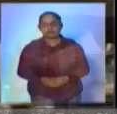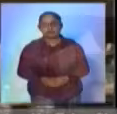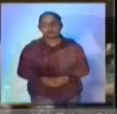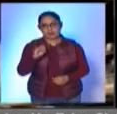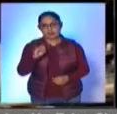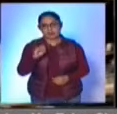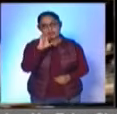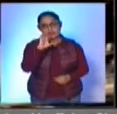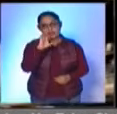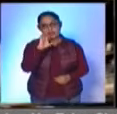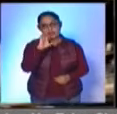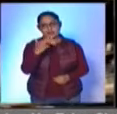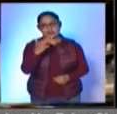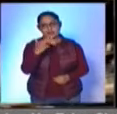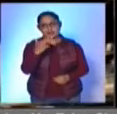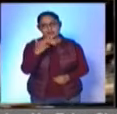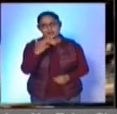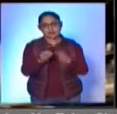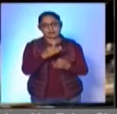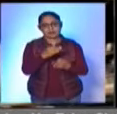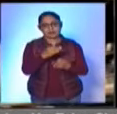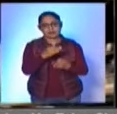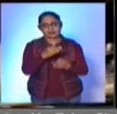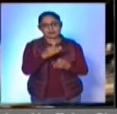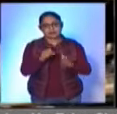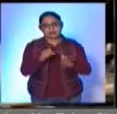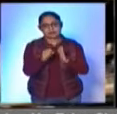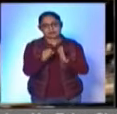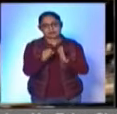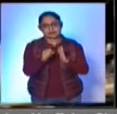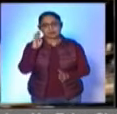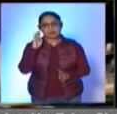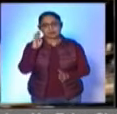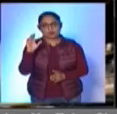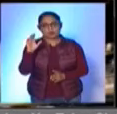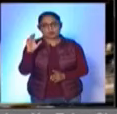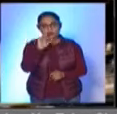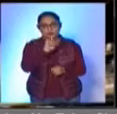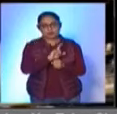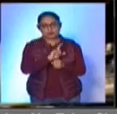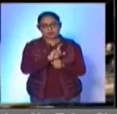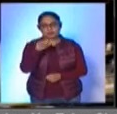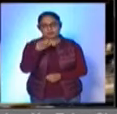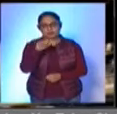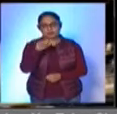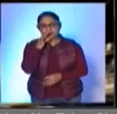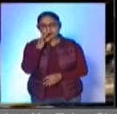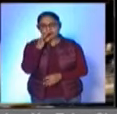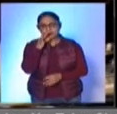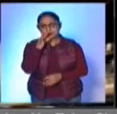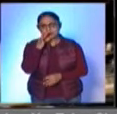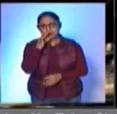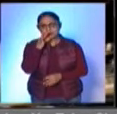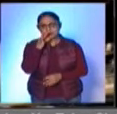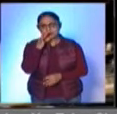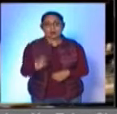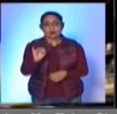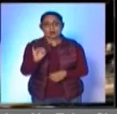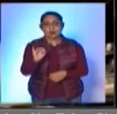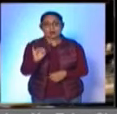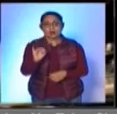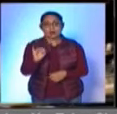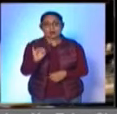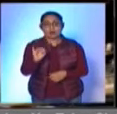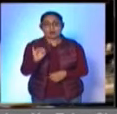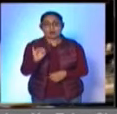Así es, Erich, ¿qué tal amigos del Sistema Michoacano? Qué gusto darles la bienvenida a la cultura de SM Noticias. Y bien, este jueves se presentará